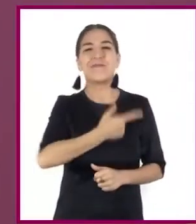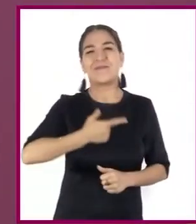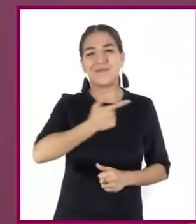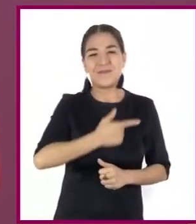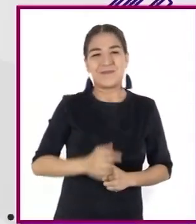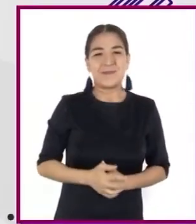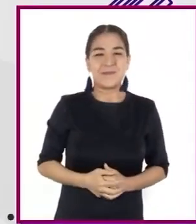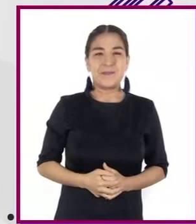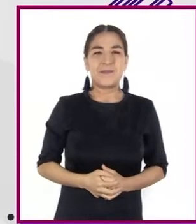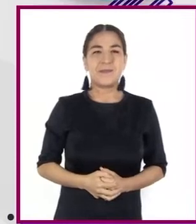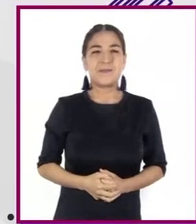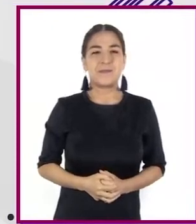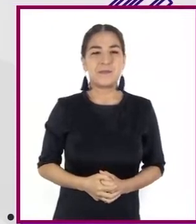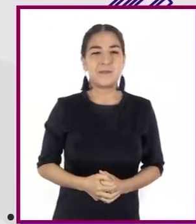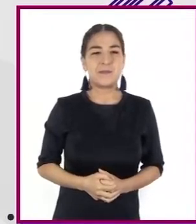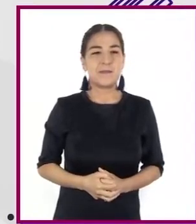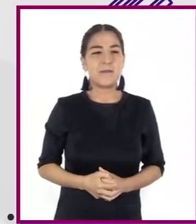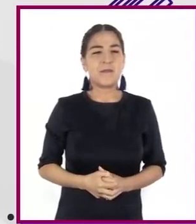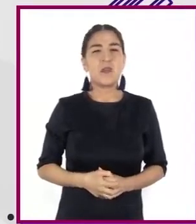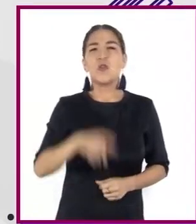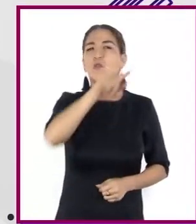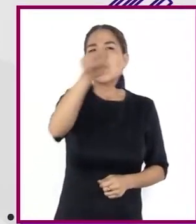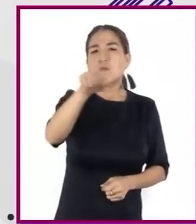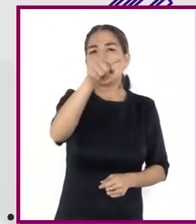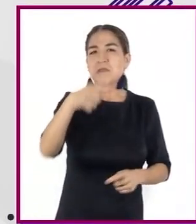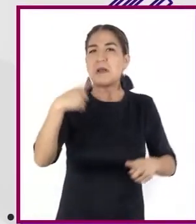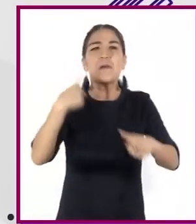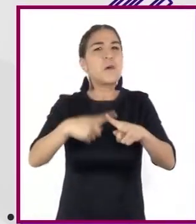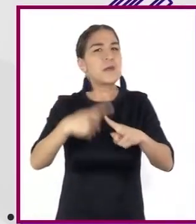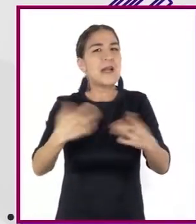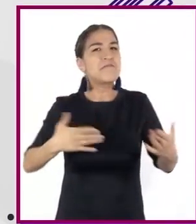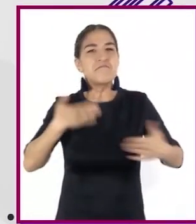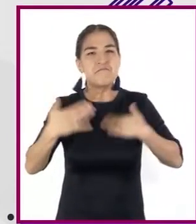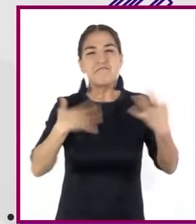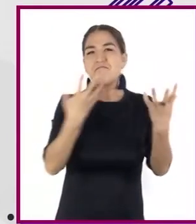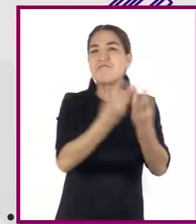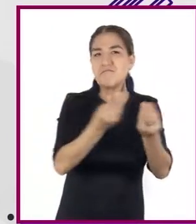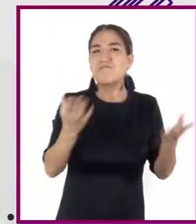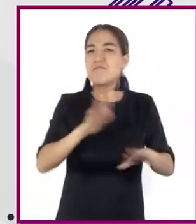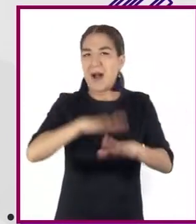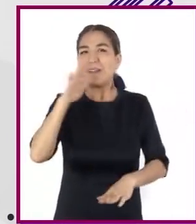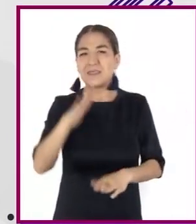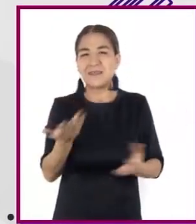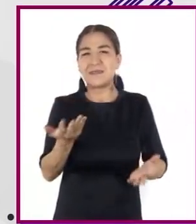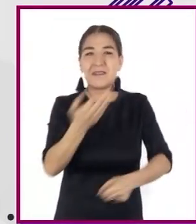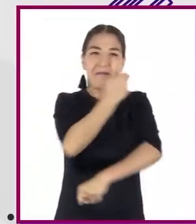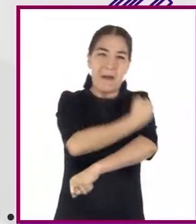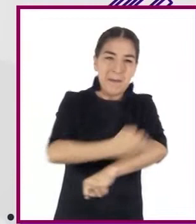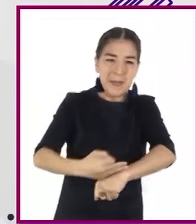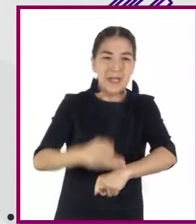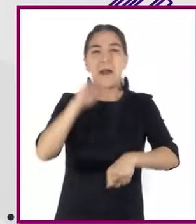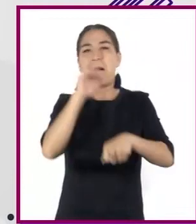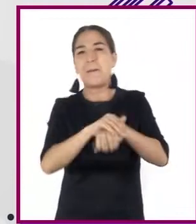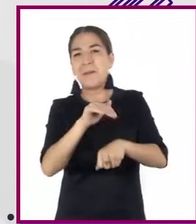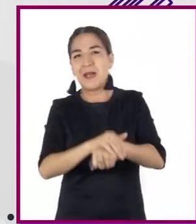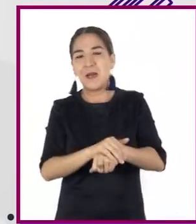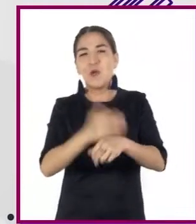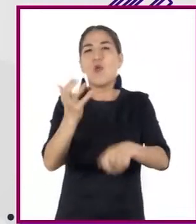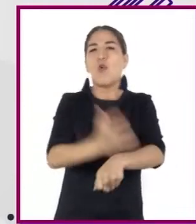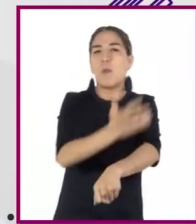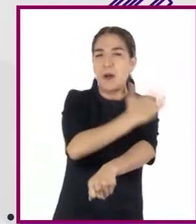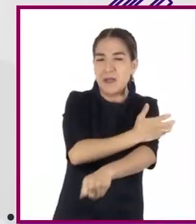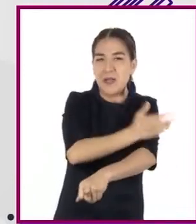gusto. ¿Con quiénes conviven? Pueden ser la familia, amigas, amigos,